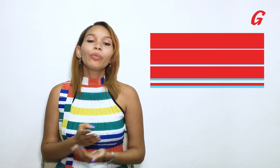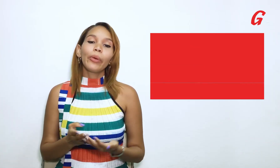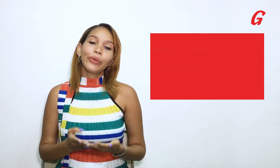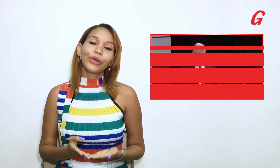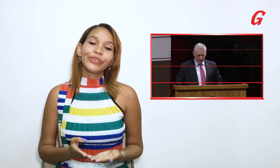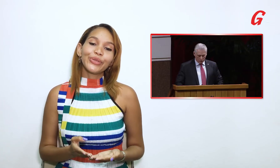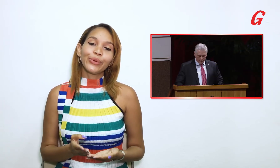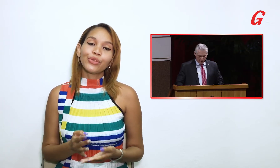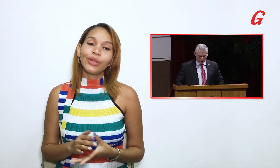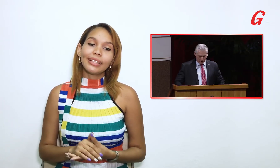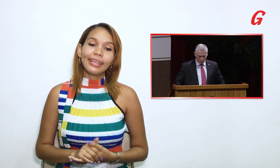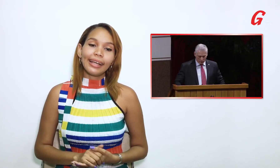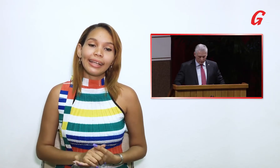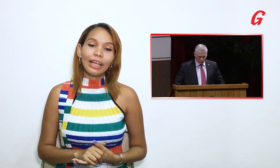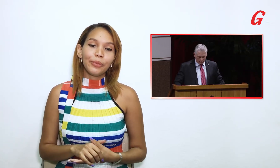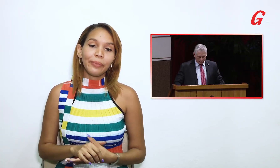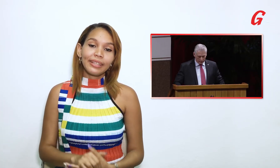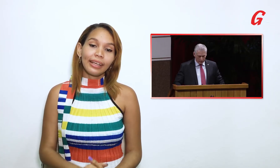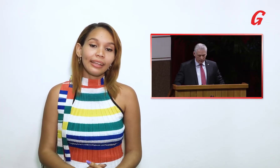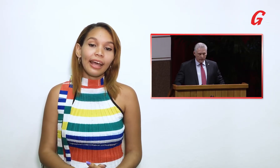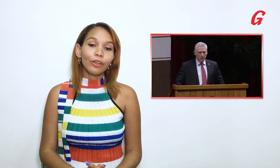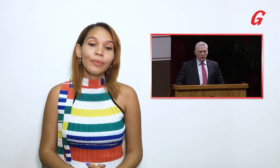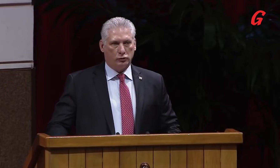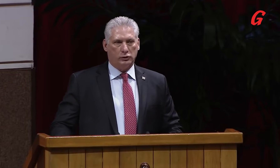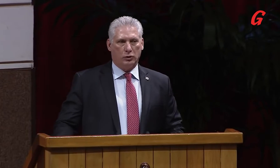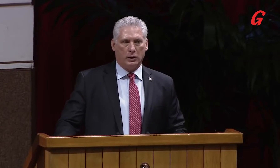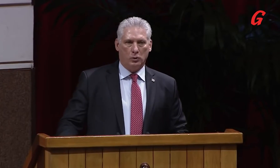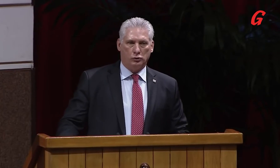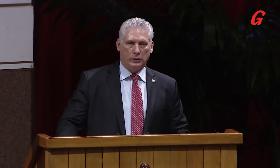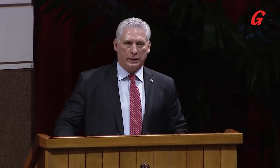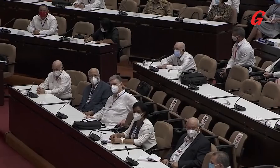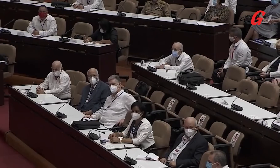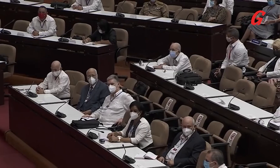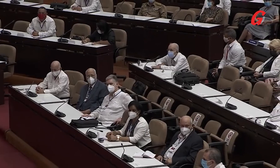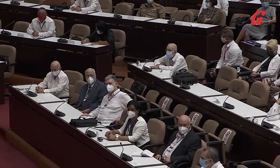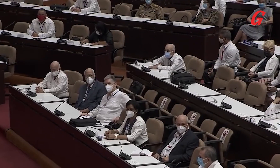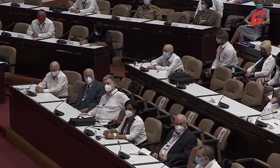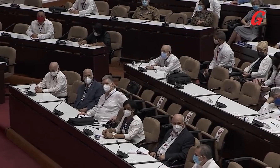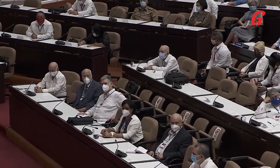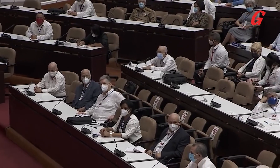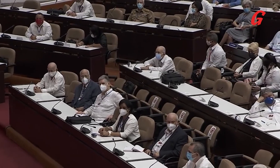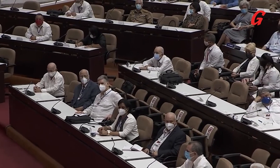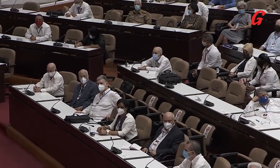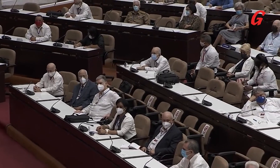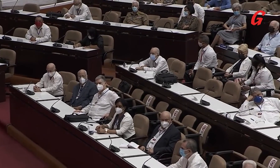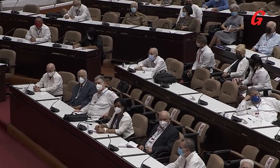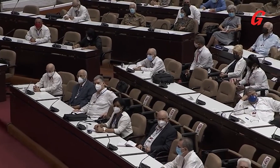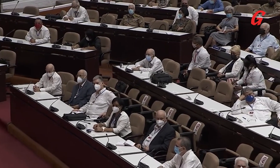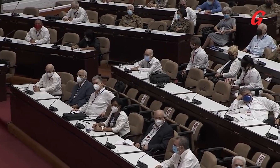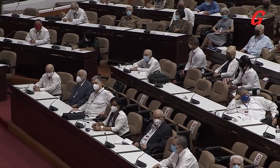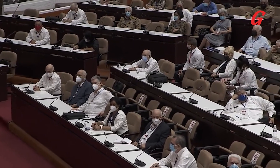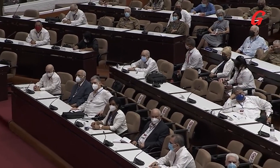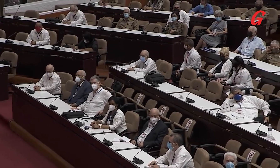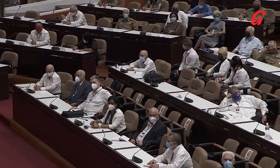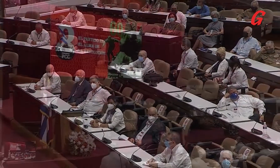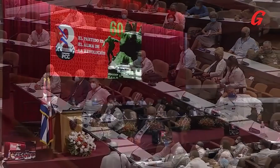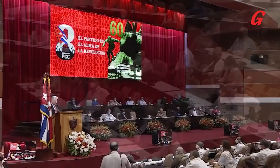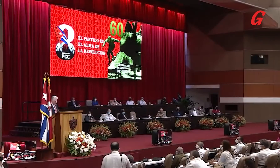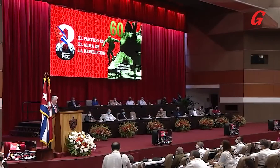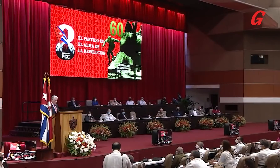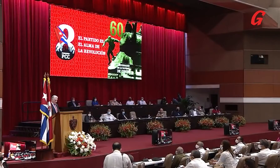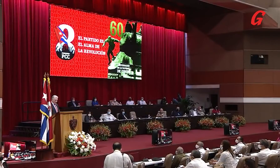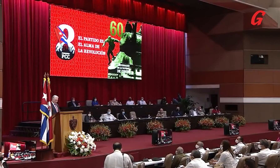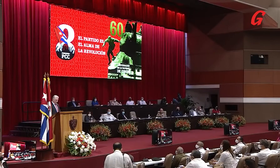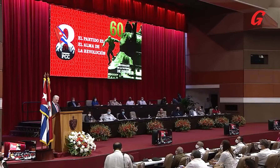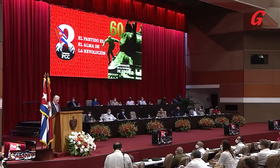un conmovedor discurso de cierre, el primer secretario afirmó que el Partido Comunista de Cuba está indisolublemente unido